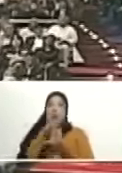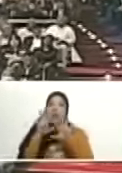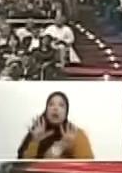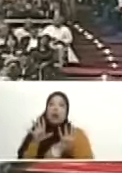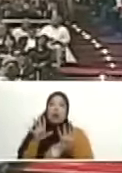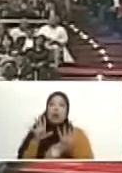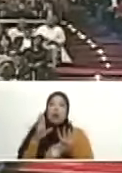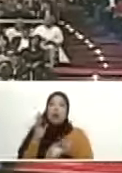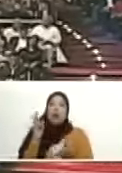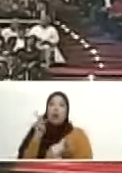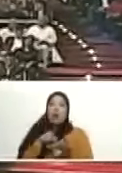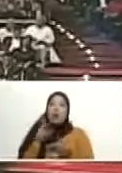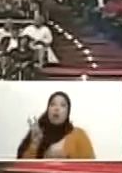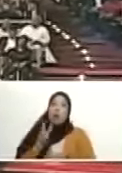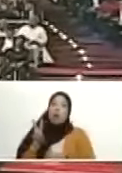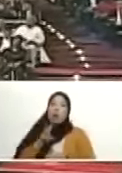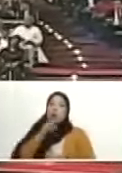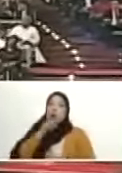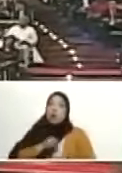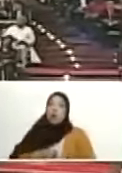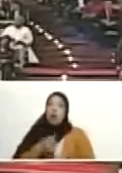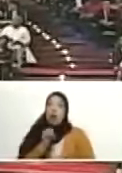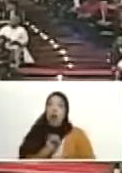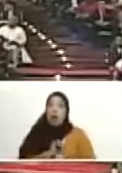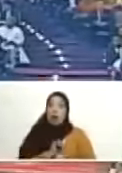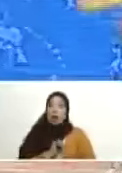la posición que Venezuela históricamente ha tenido